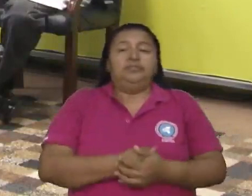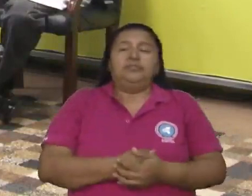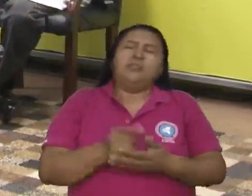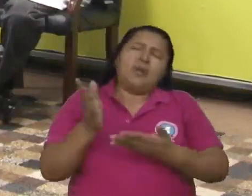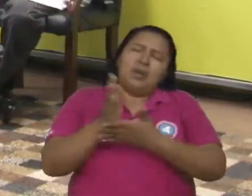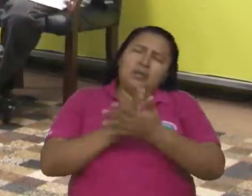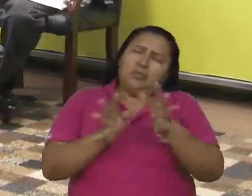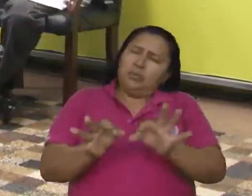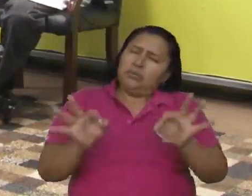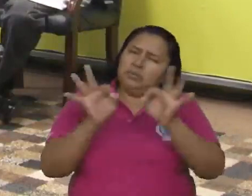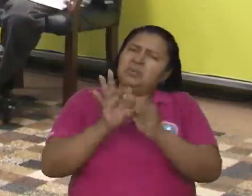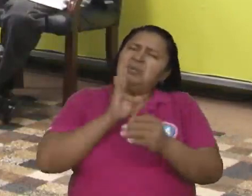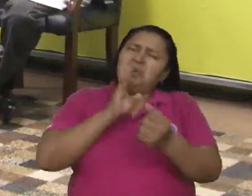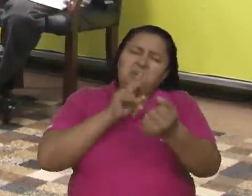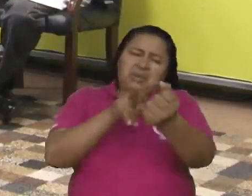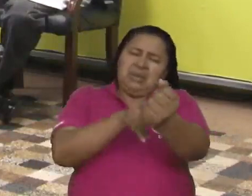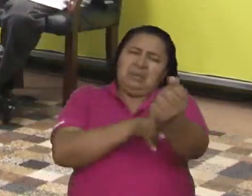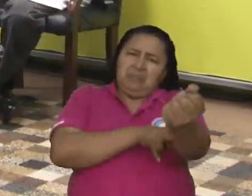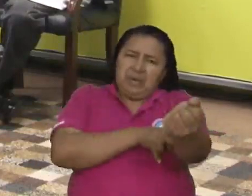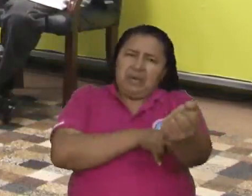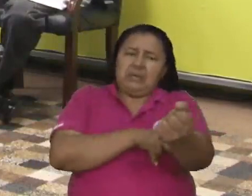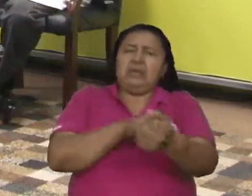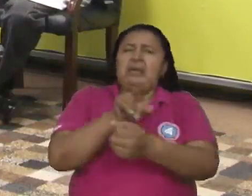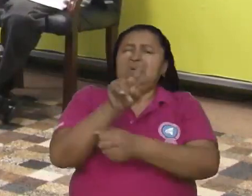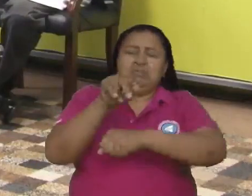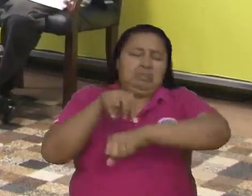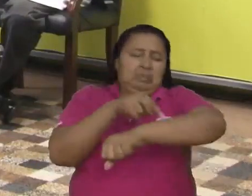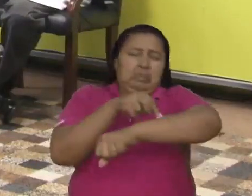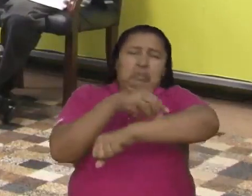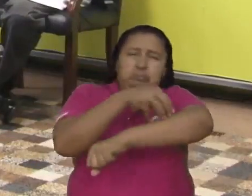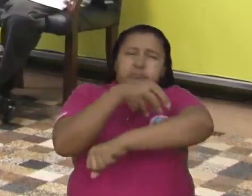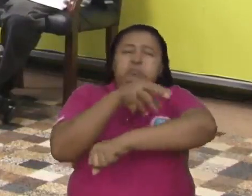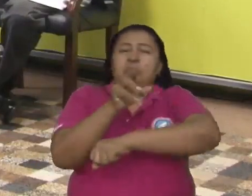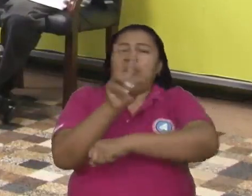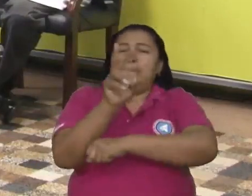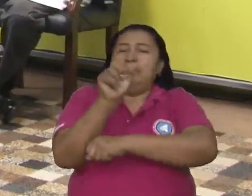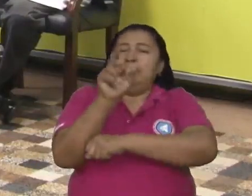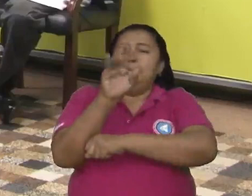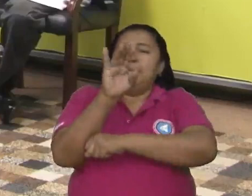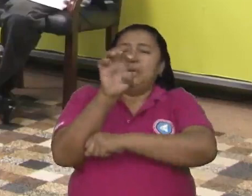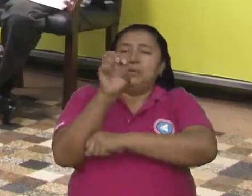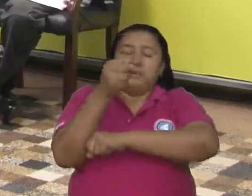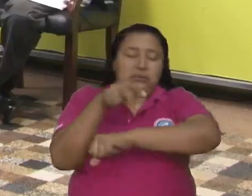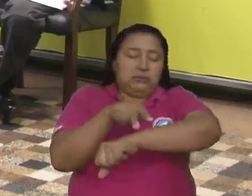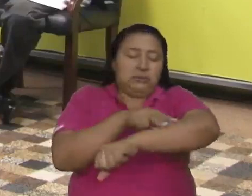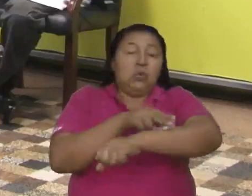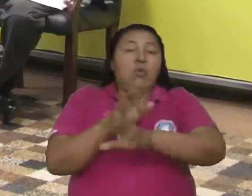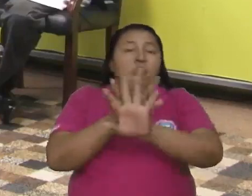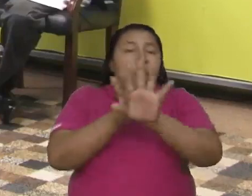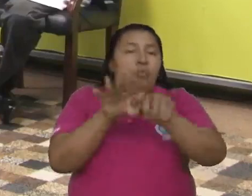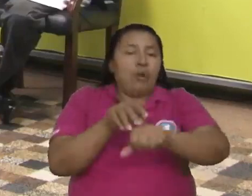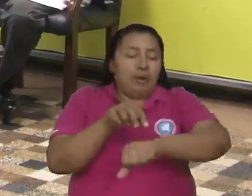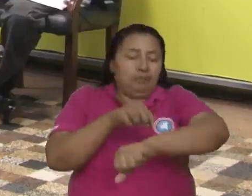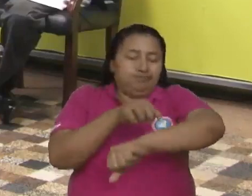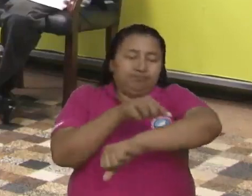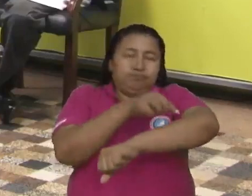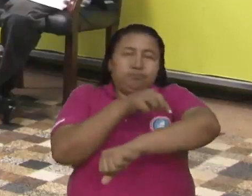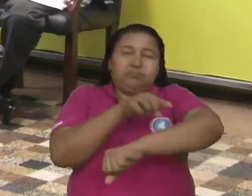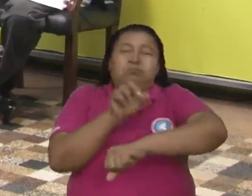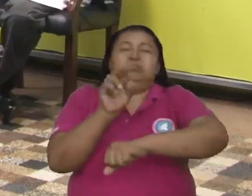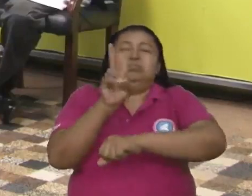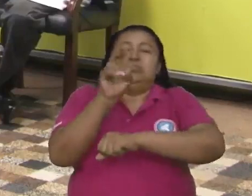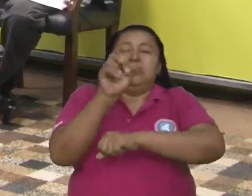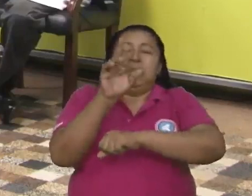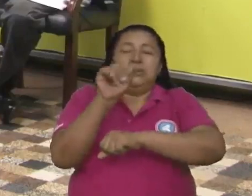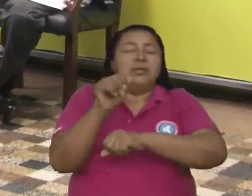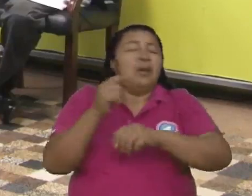las venas, de las varices, una mujer que tiene varices y sale embarazada, ¿qué